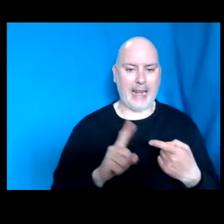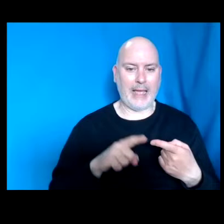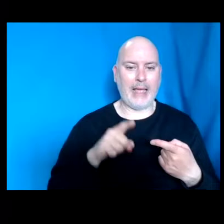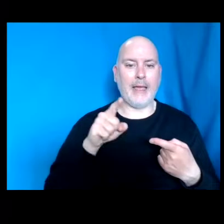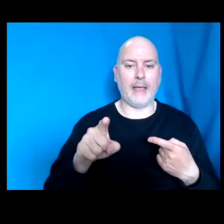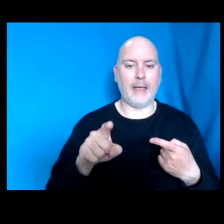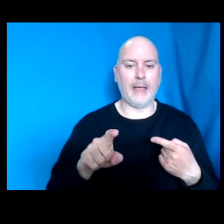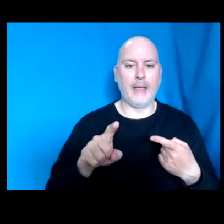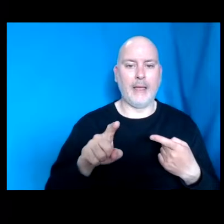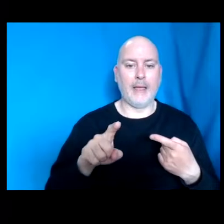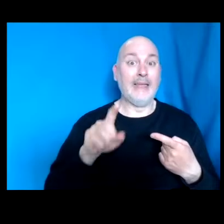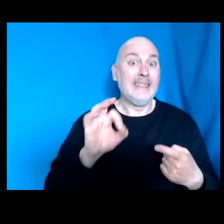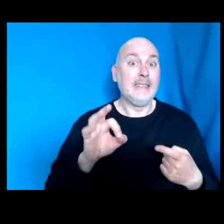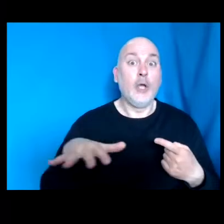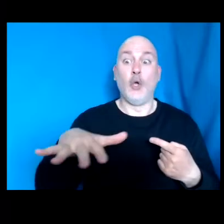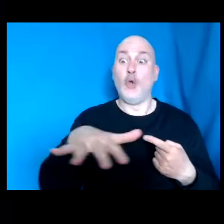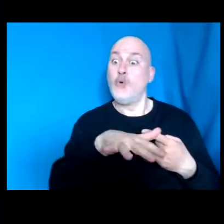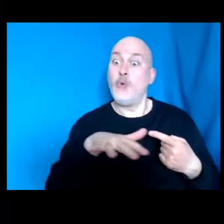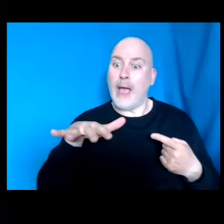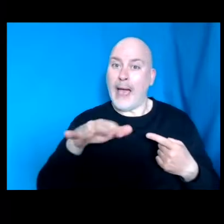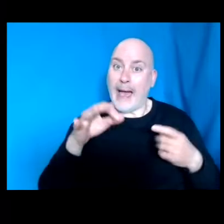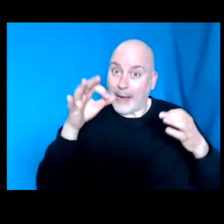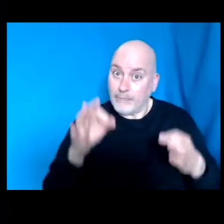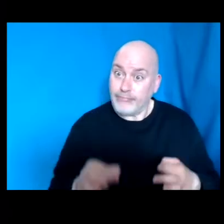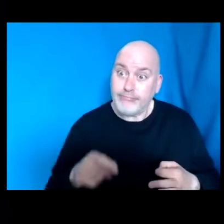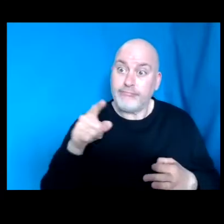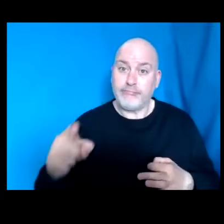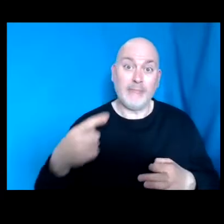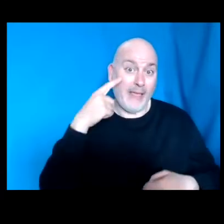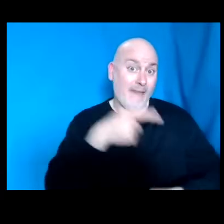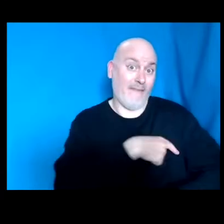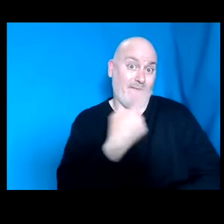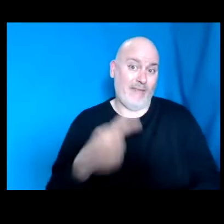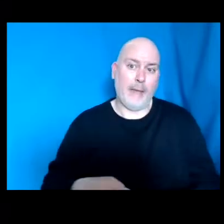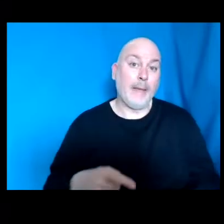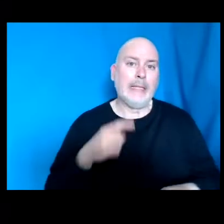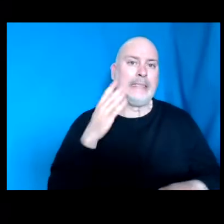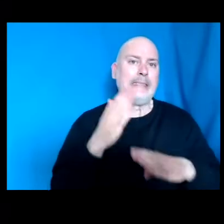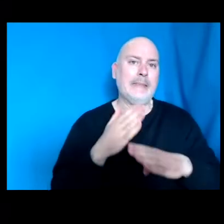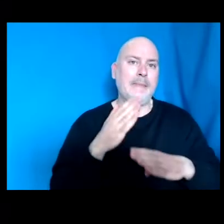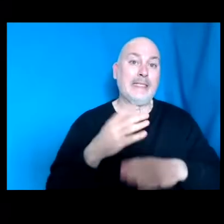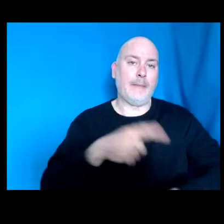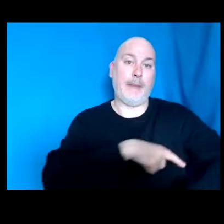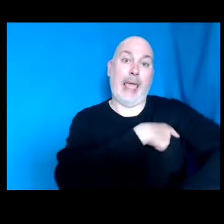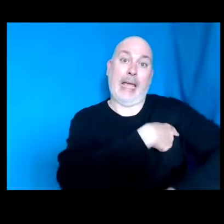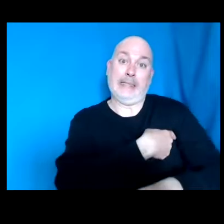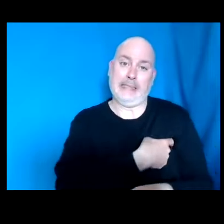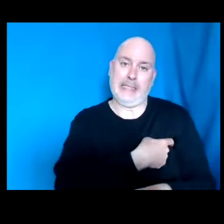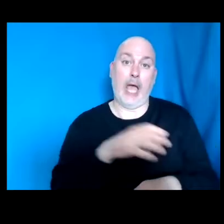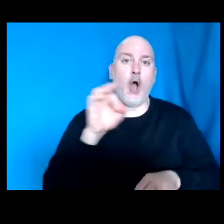vamos a aplicarlos para conocer la fiebre tiene que ser la axilar o bien la rectal.